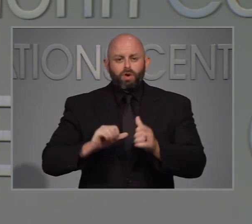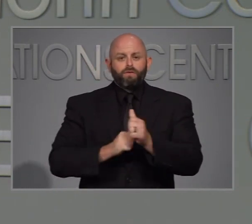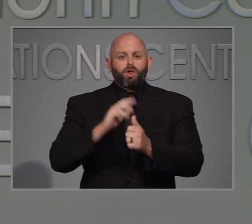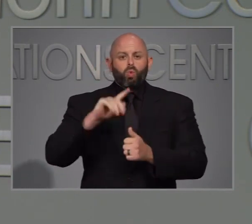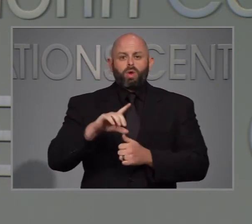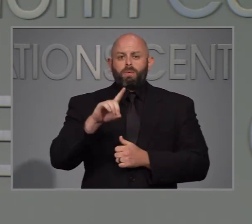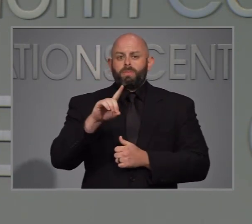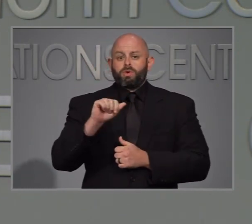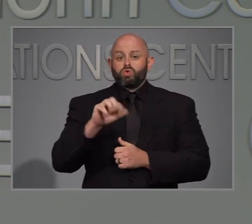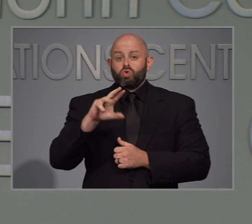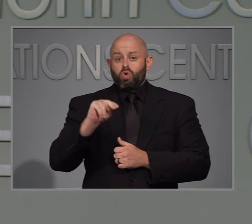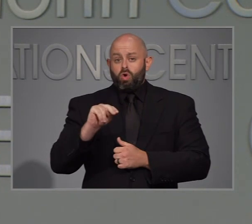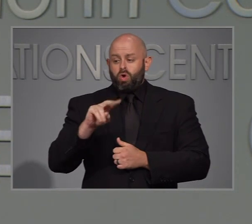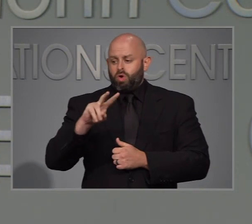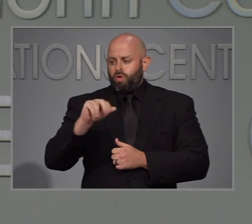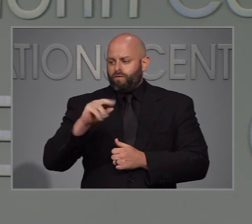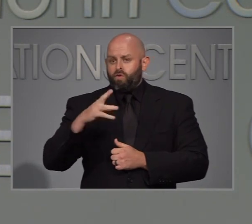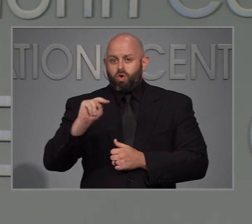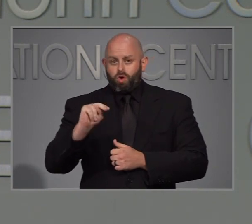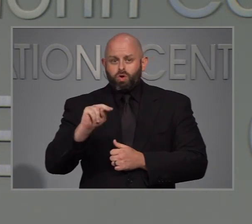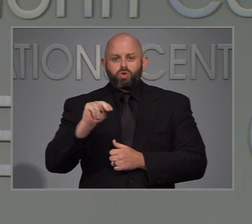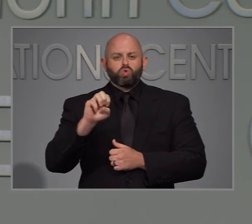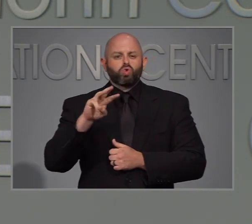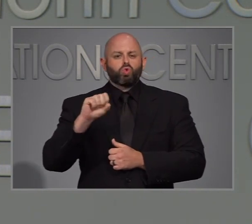Seguimiento Don Vaughn de News and Observer.